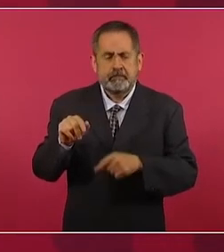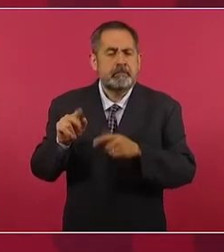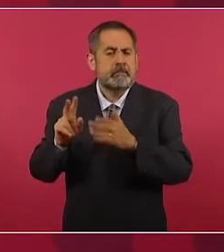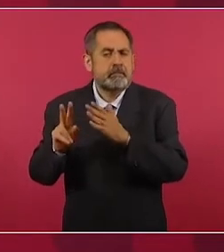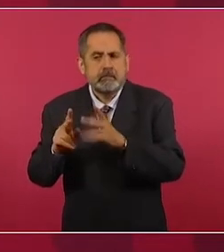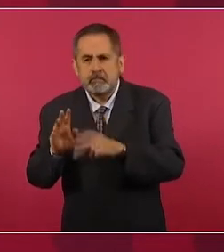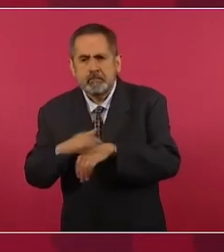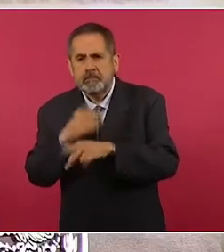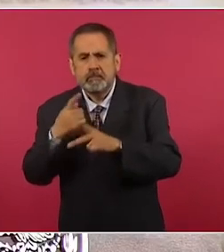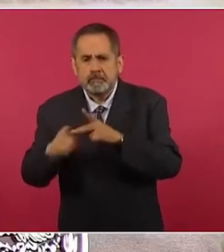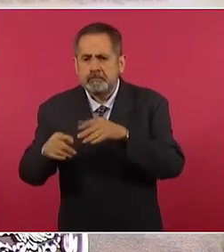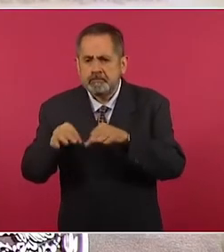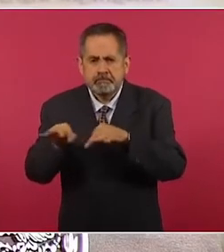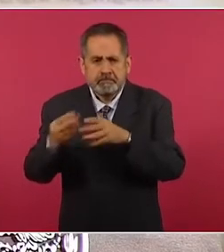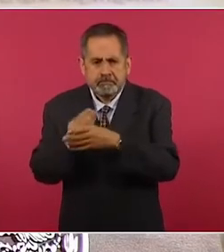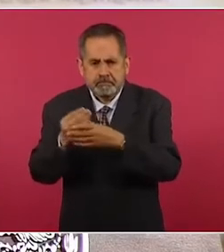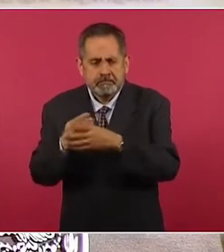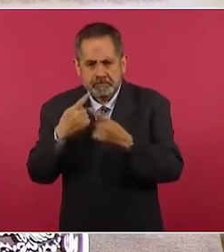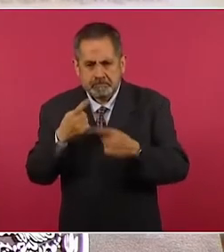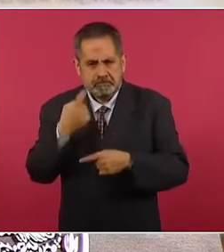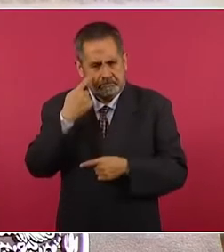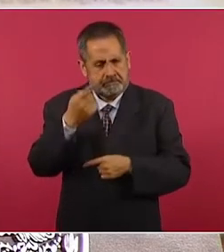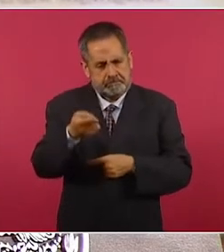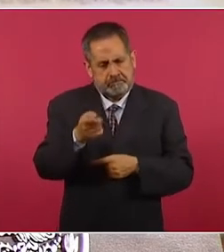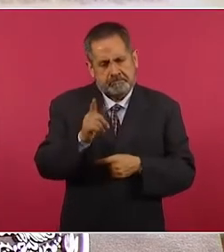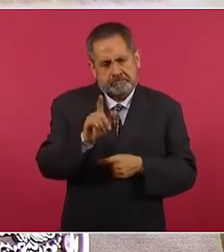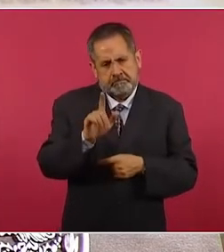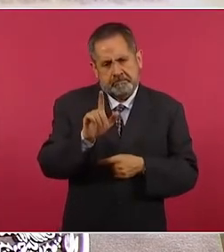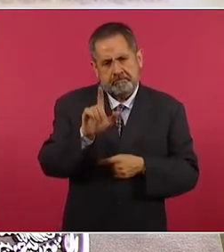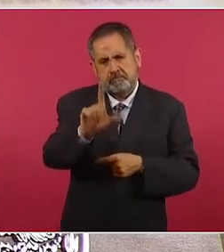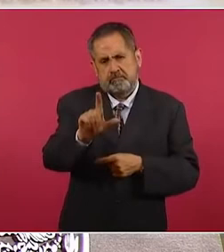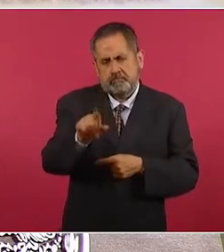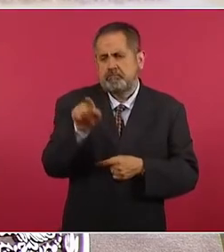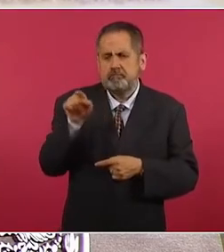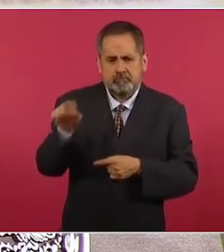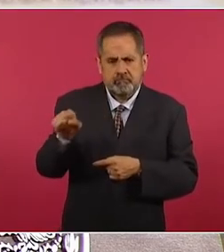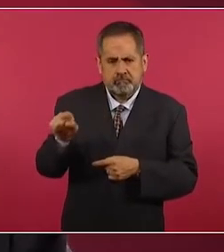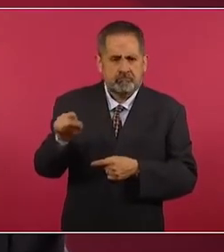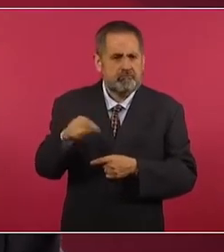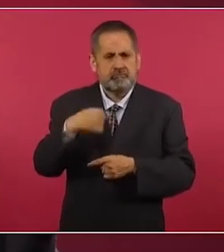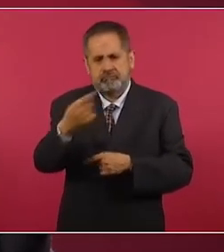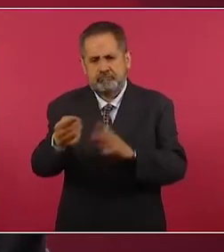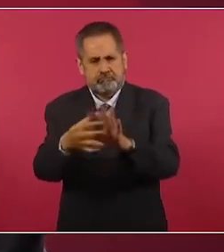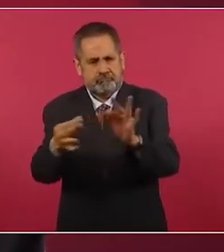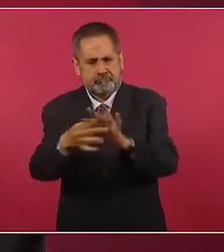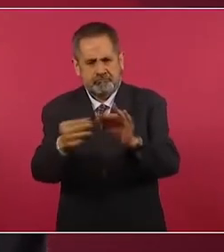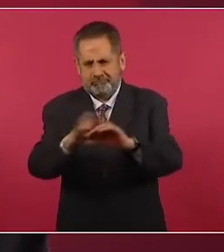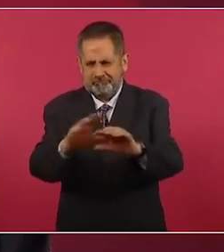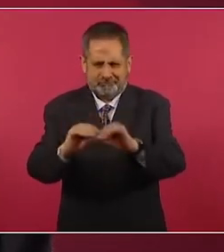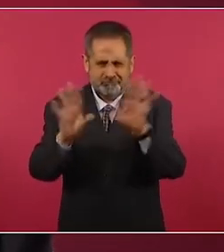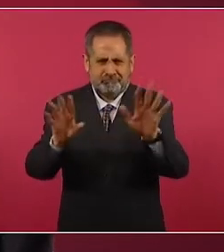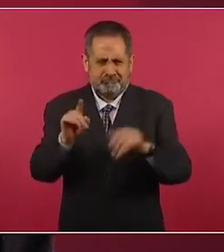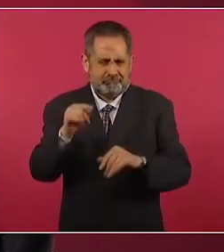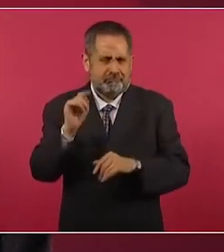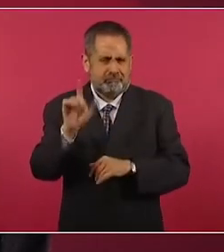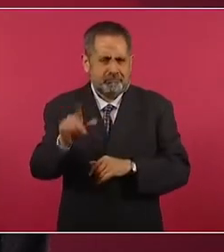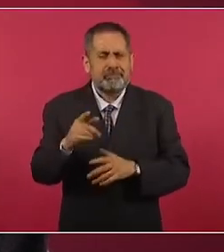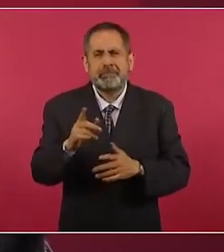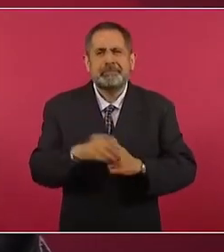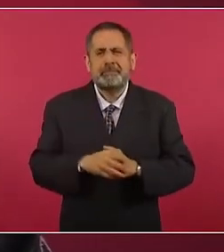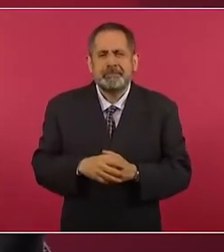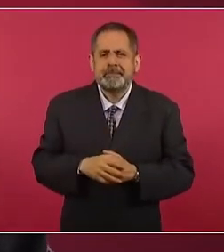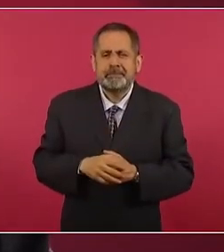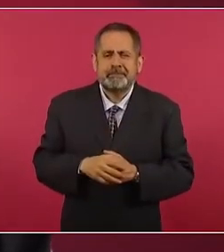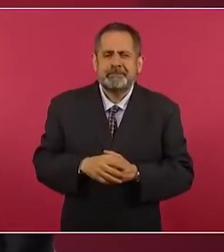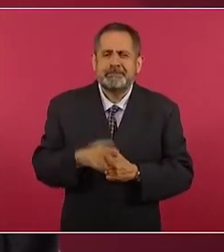clases. Si te parece, ella explicaría sobre este asunto. Pero no es